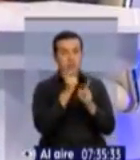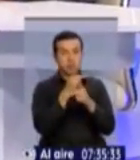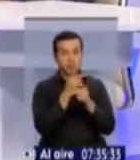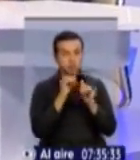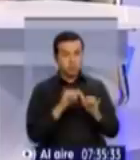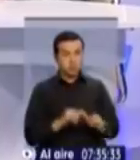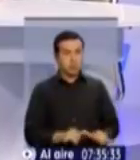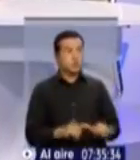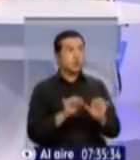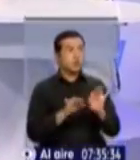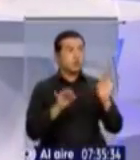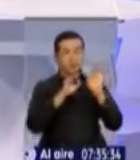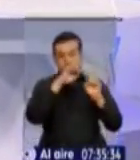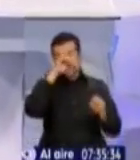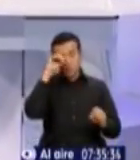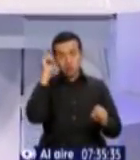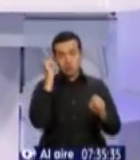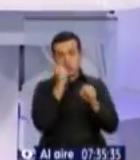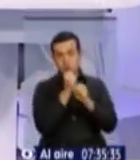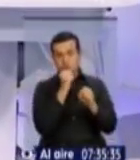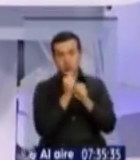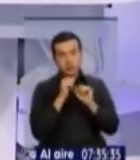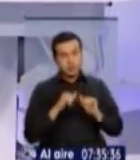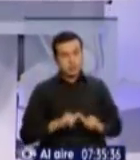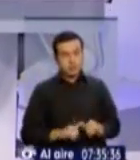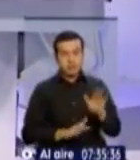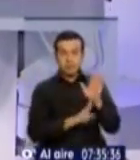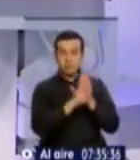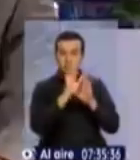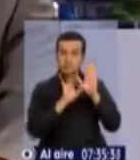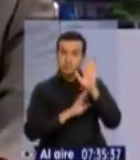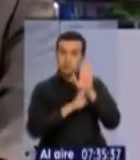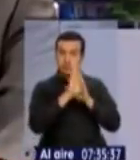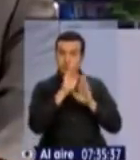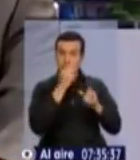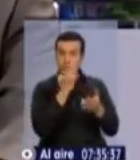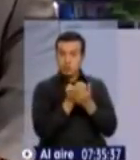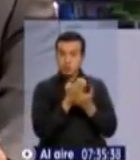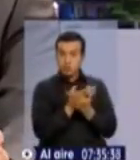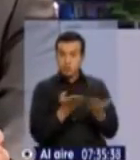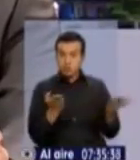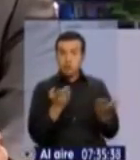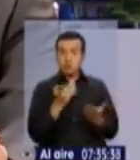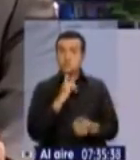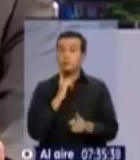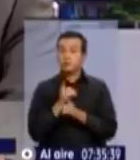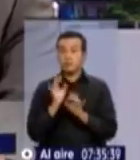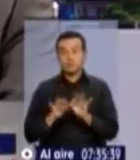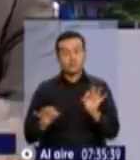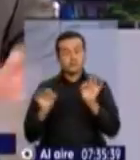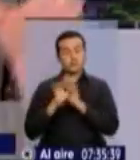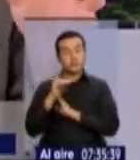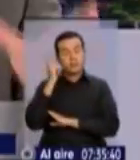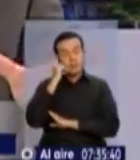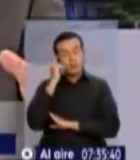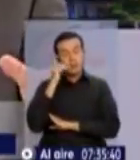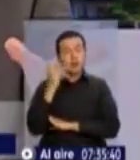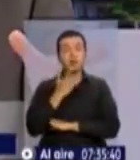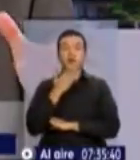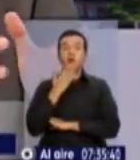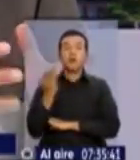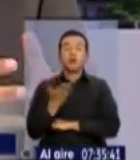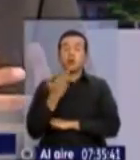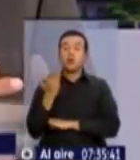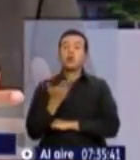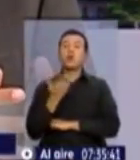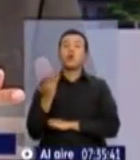trabajar en el corto en el mediano plazo para apuntalar un crecimiento económico y por eso me parece bien que de alguna u otra manera no volveremos digamos